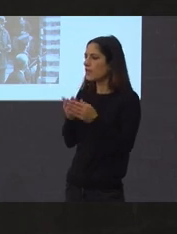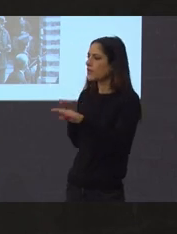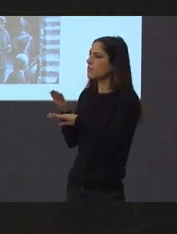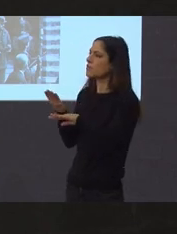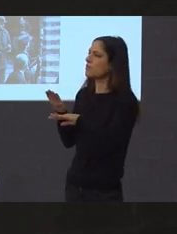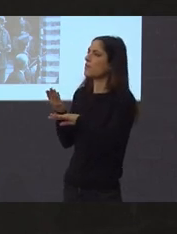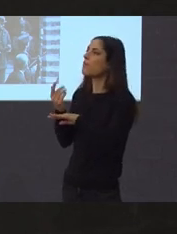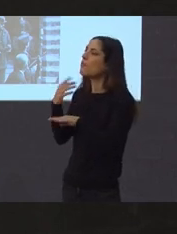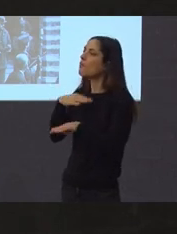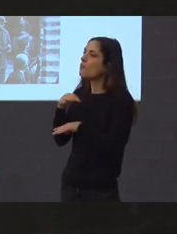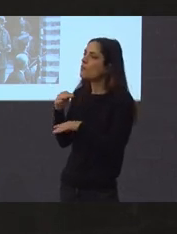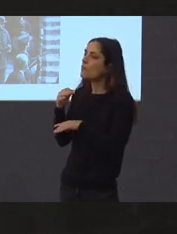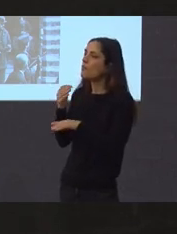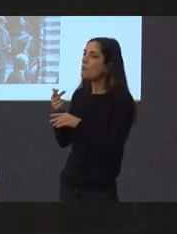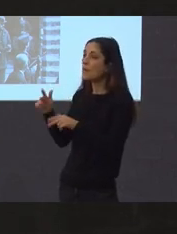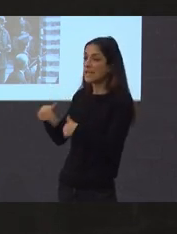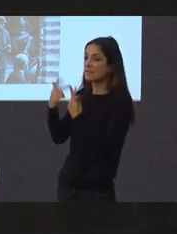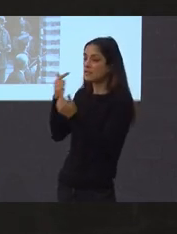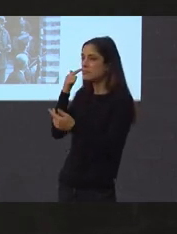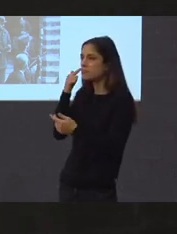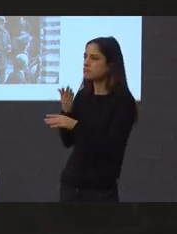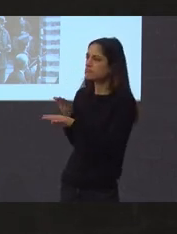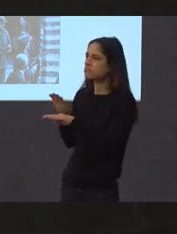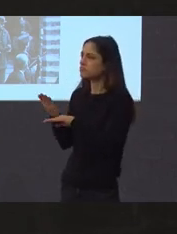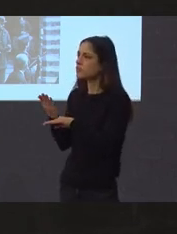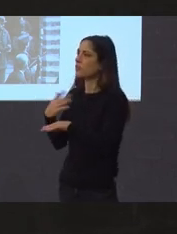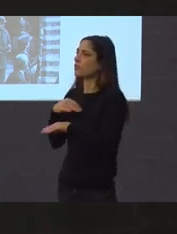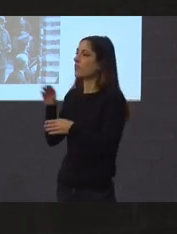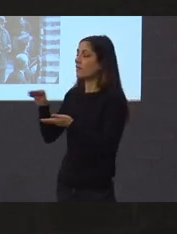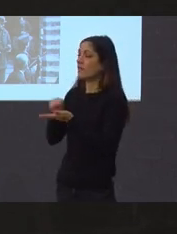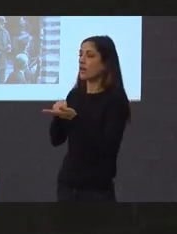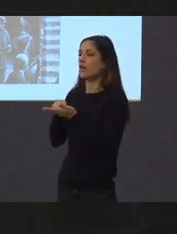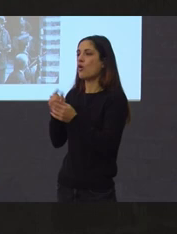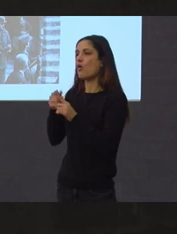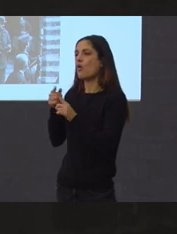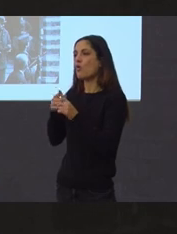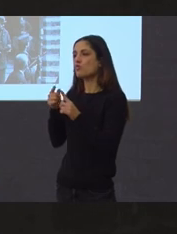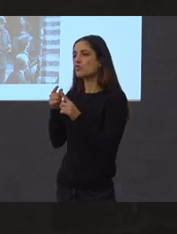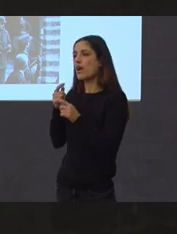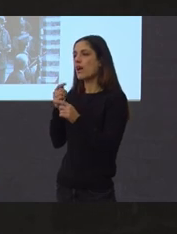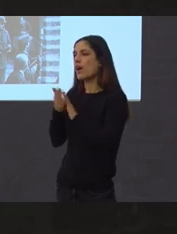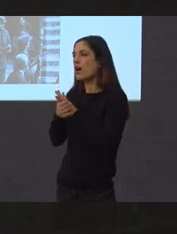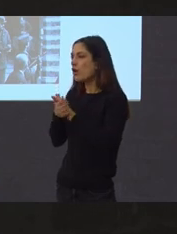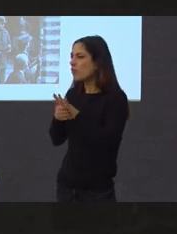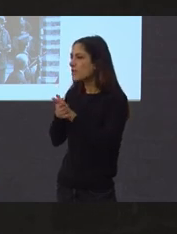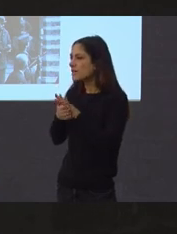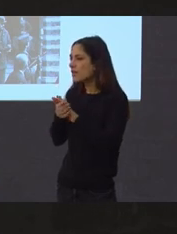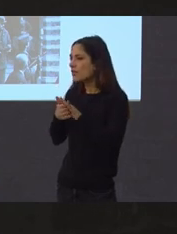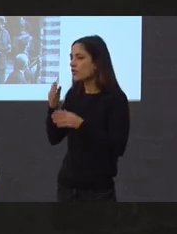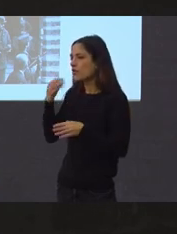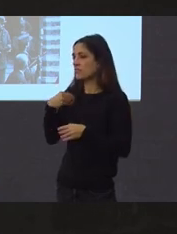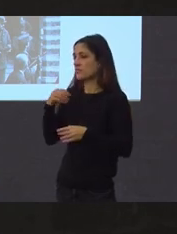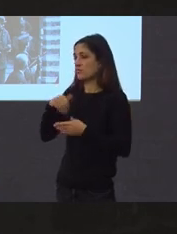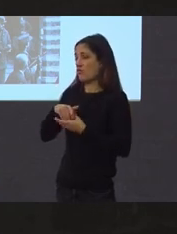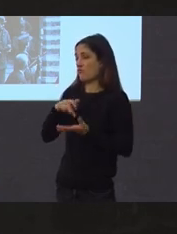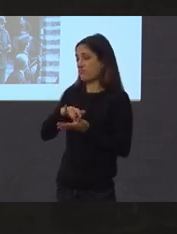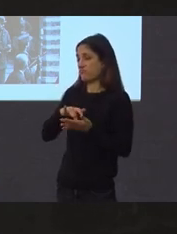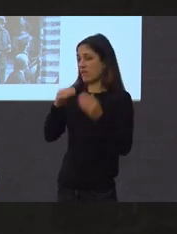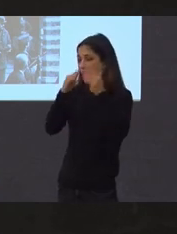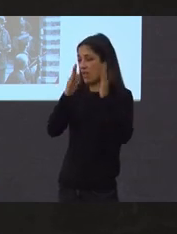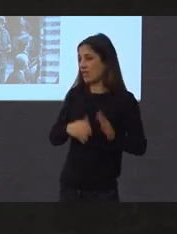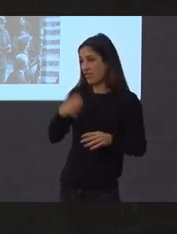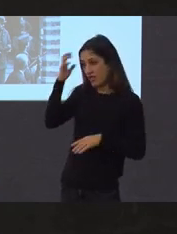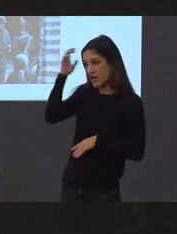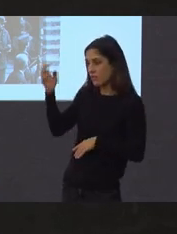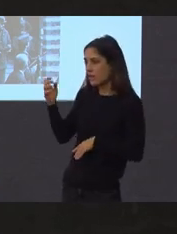ás conversas que tiveran antes do 23F en Zarzuela, non recibeu ese permiso, non dixo nada. O sea que hai